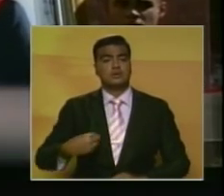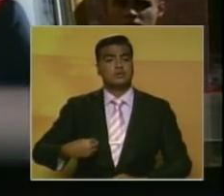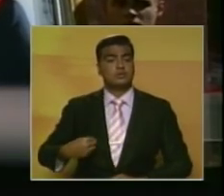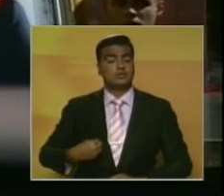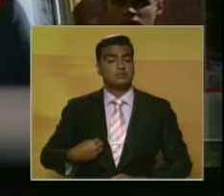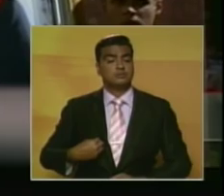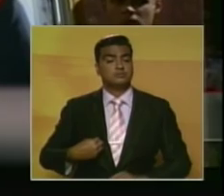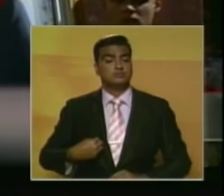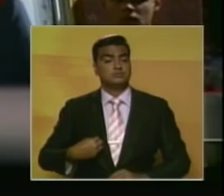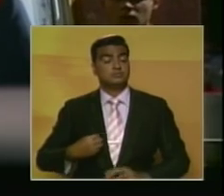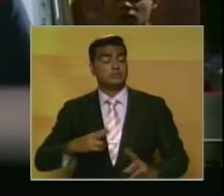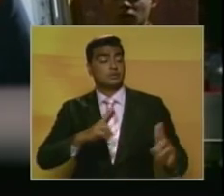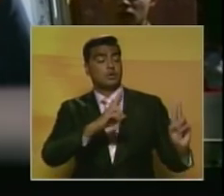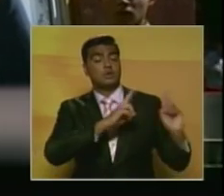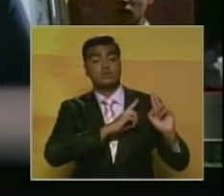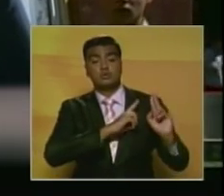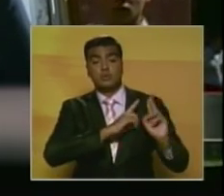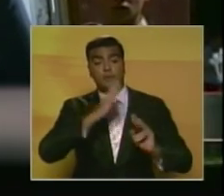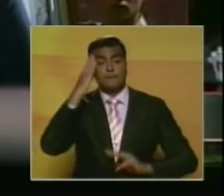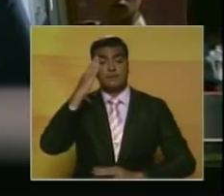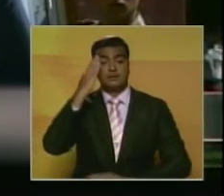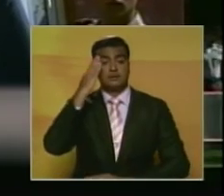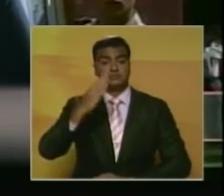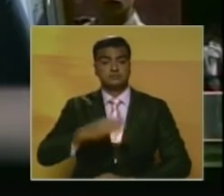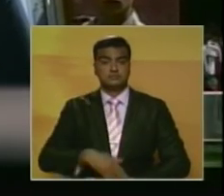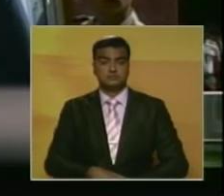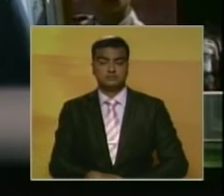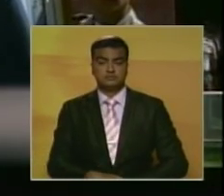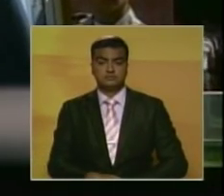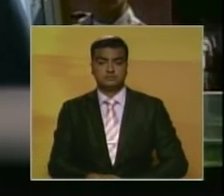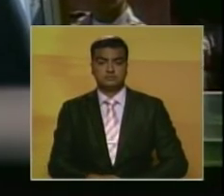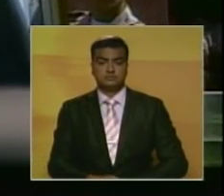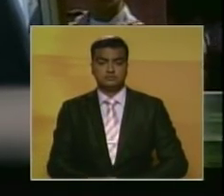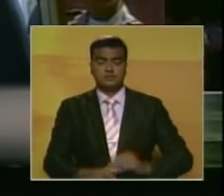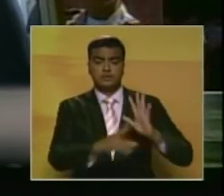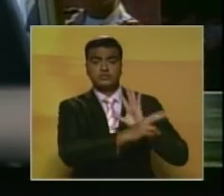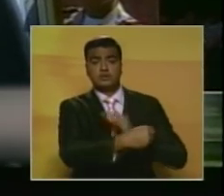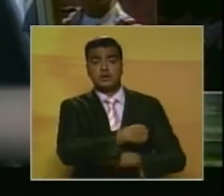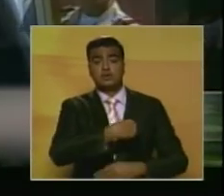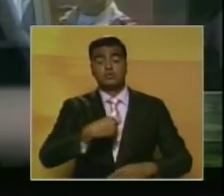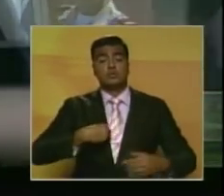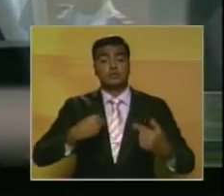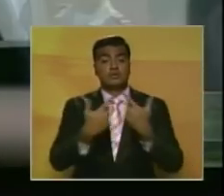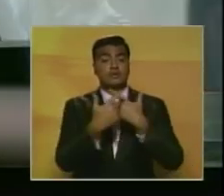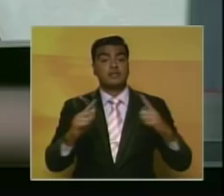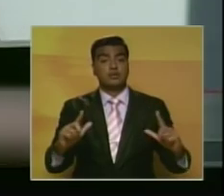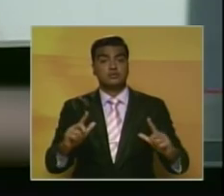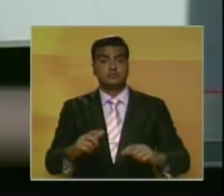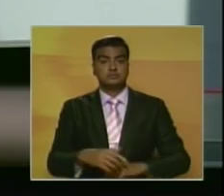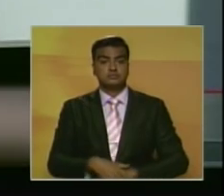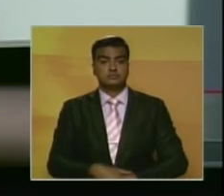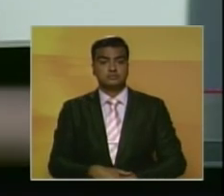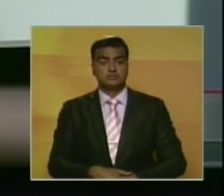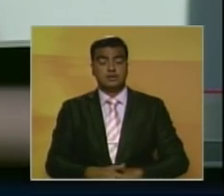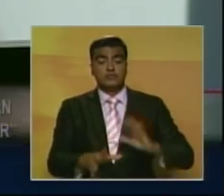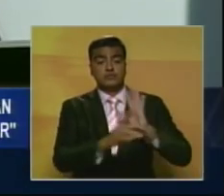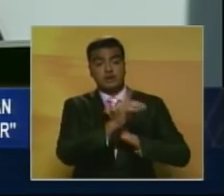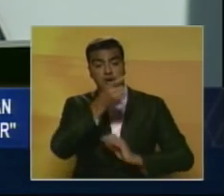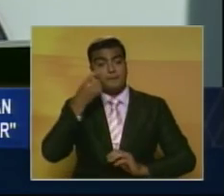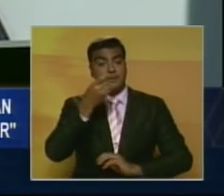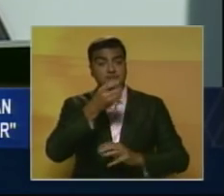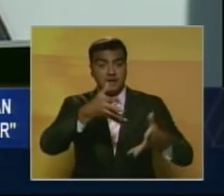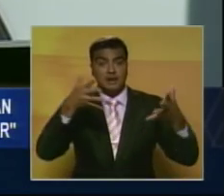militar y la identidad nacional. Ultrajar la imagen de nuestro libertador es ultrajar la patria